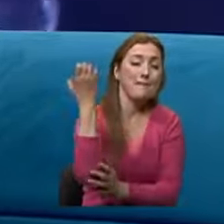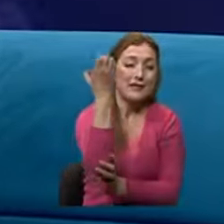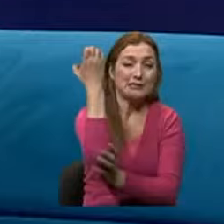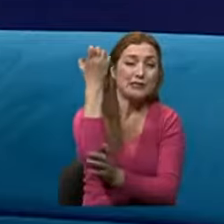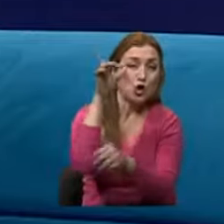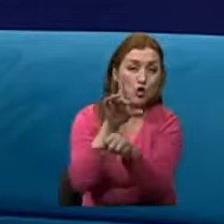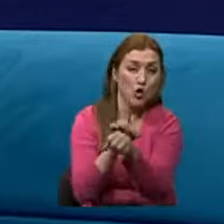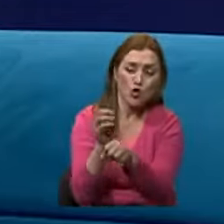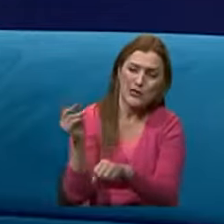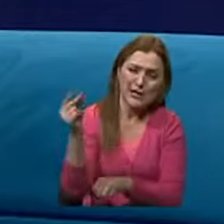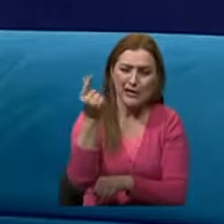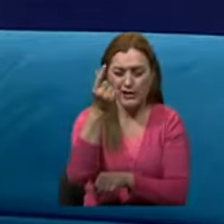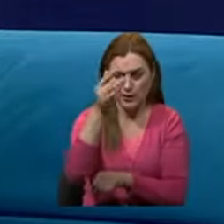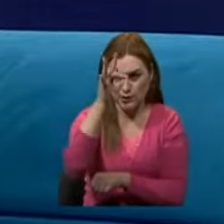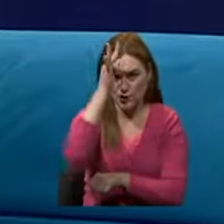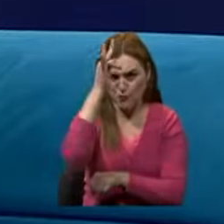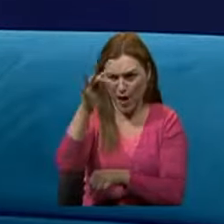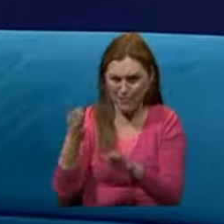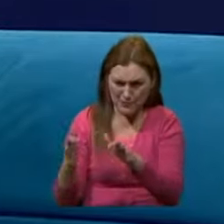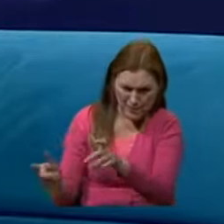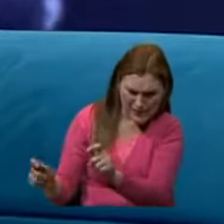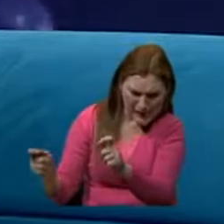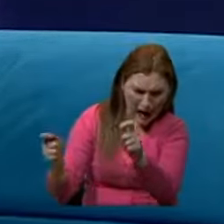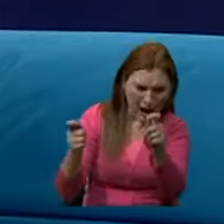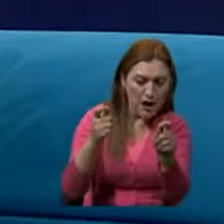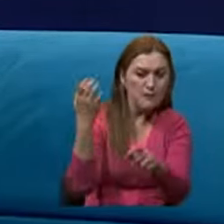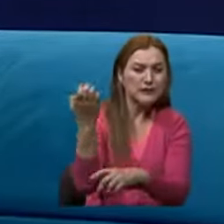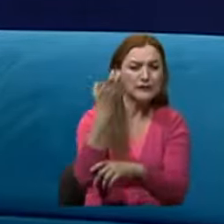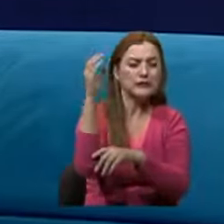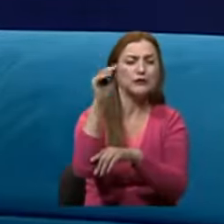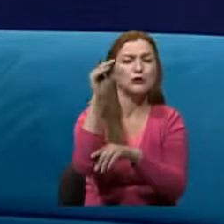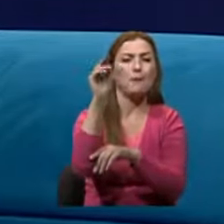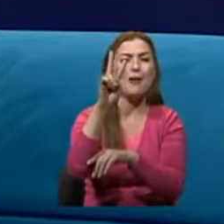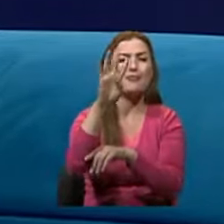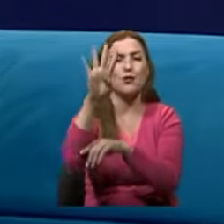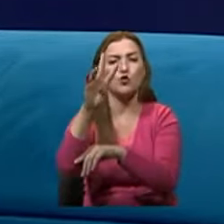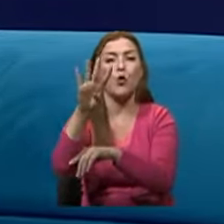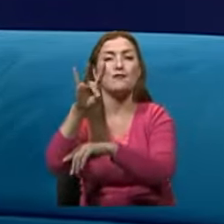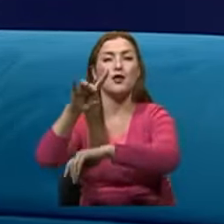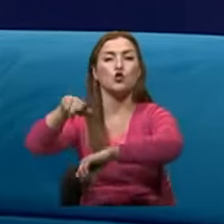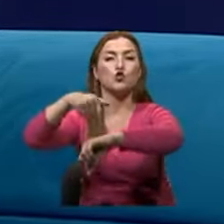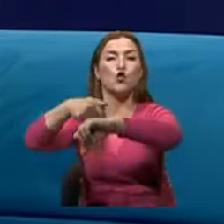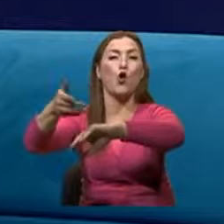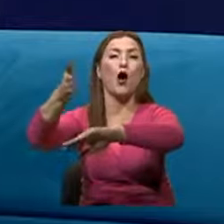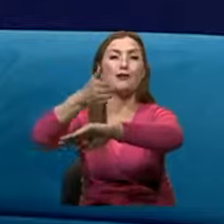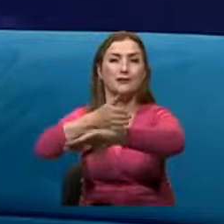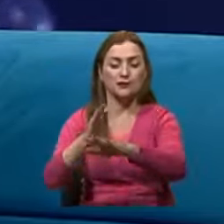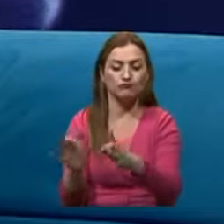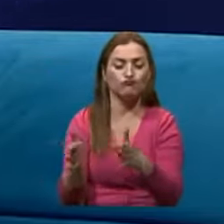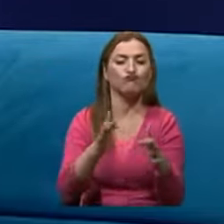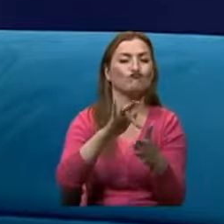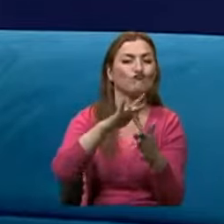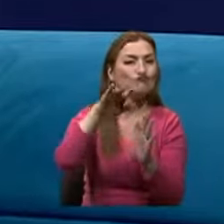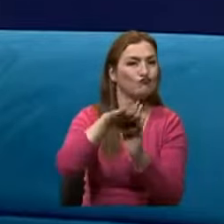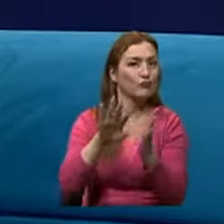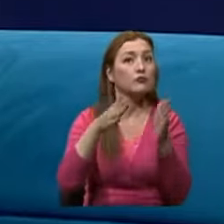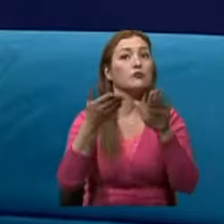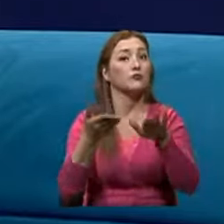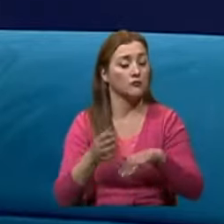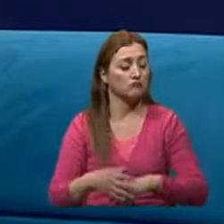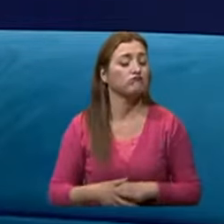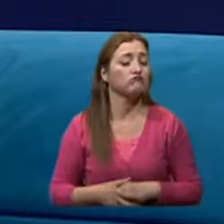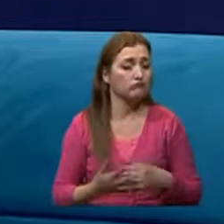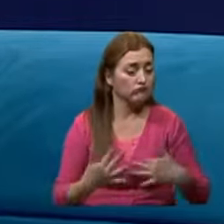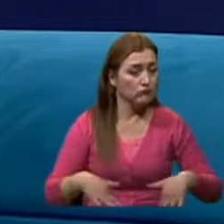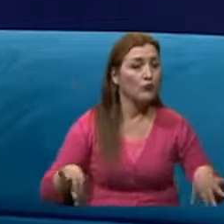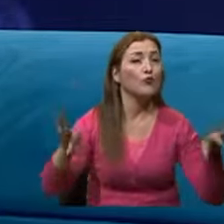una alteración que tiene que ser tratada dentro de las primeras 24 o 48 horas para disminuir el riesgo de mortalidad, porque es importante